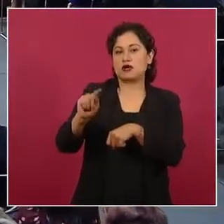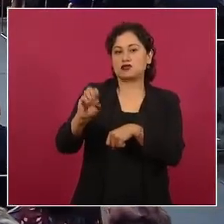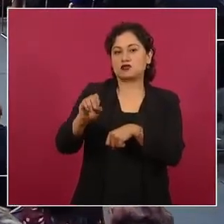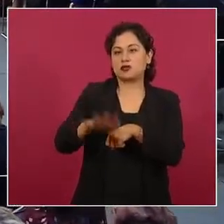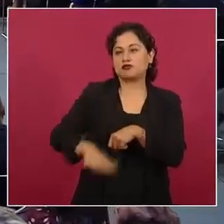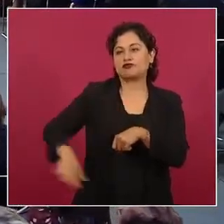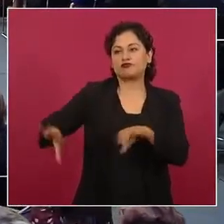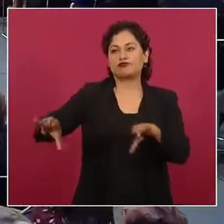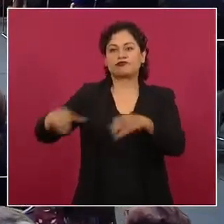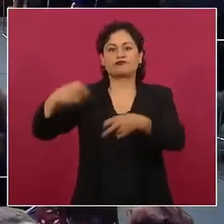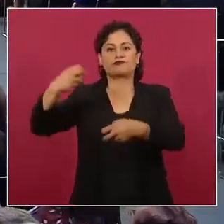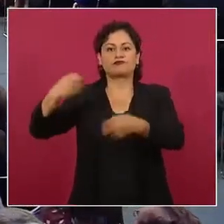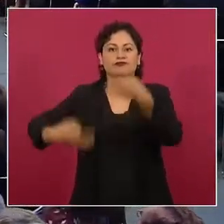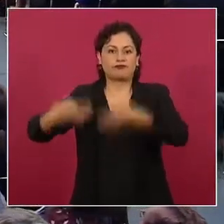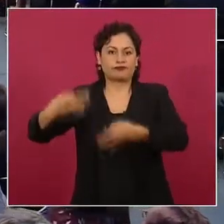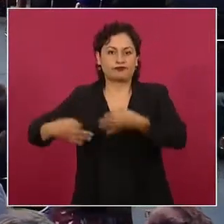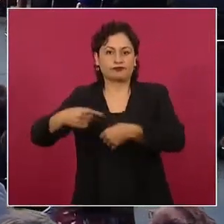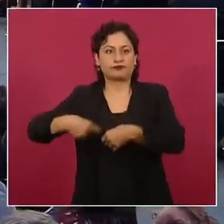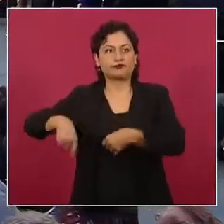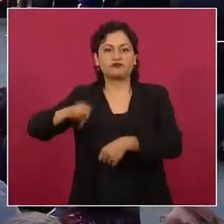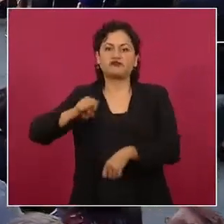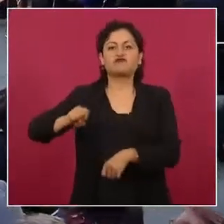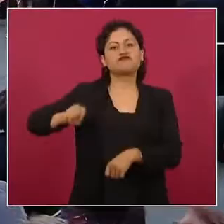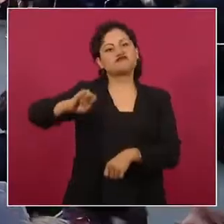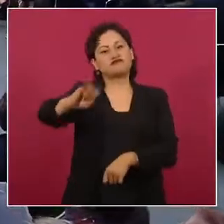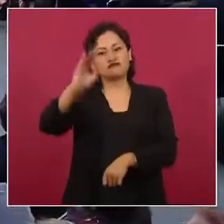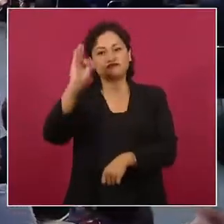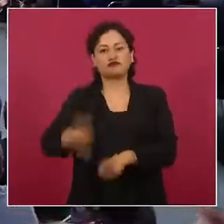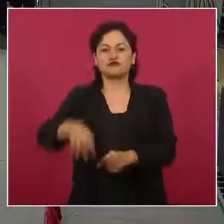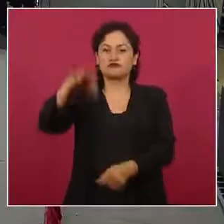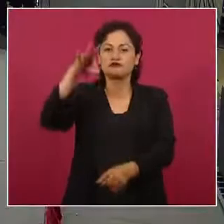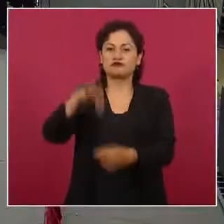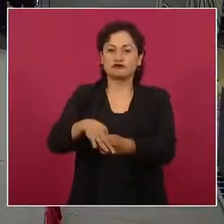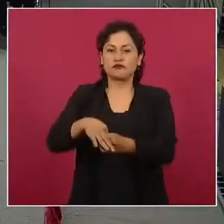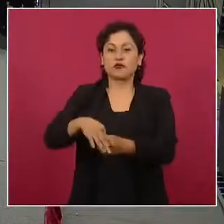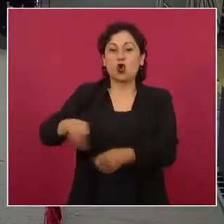unanimidad de 11-11.